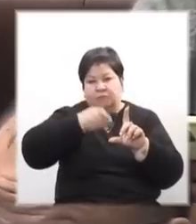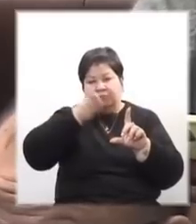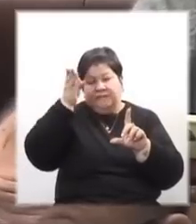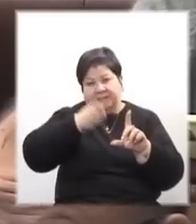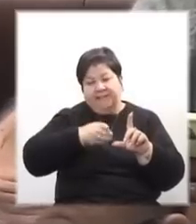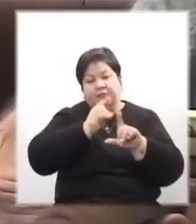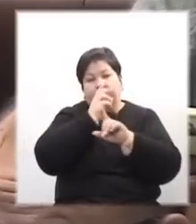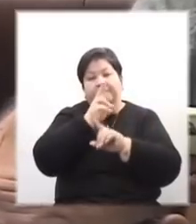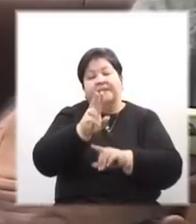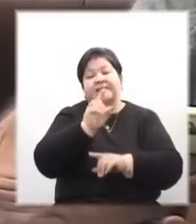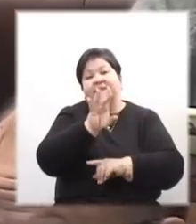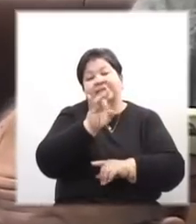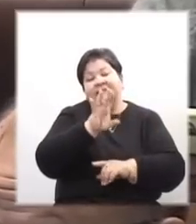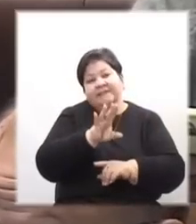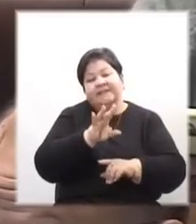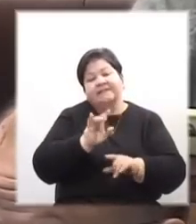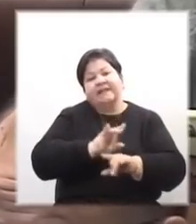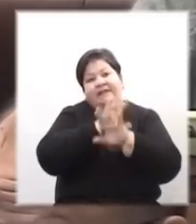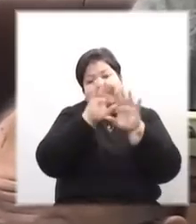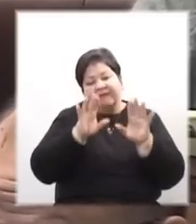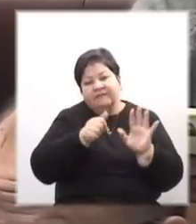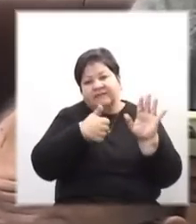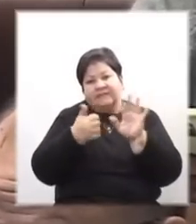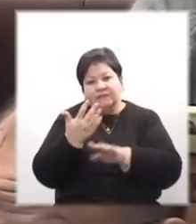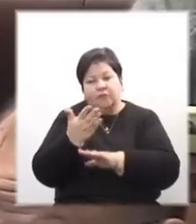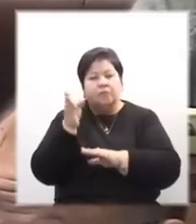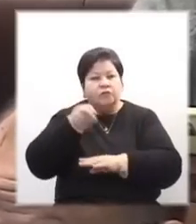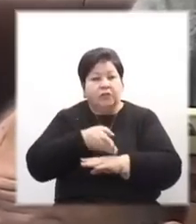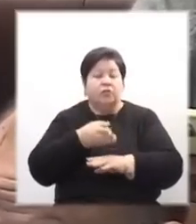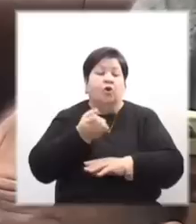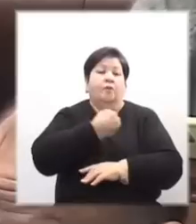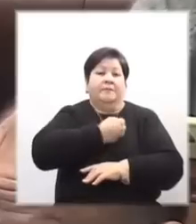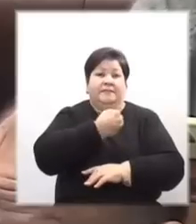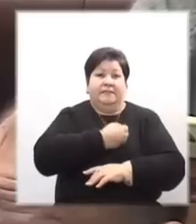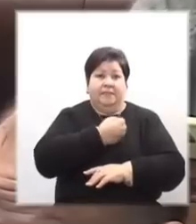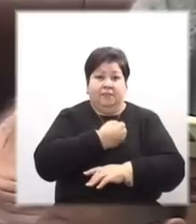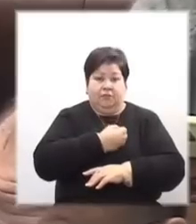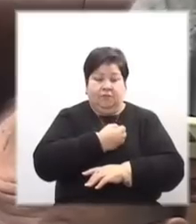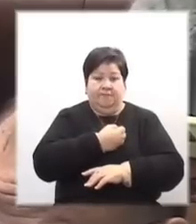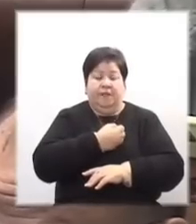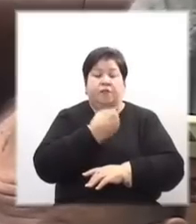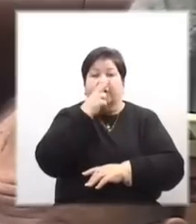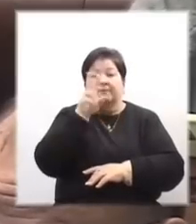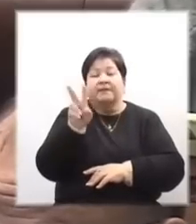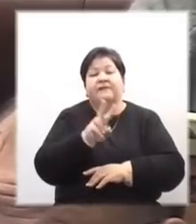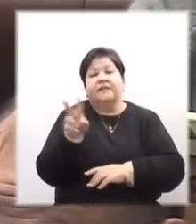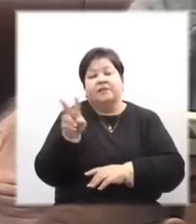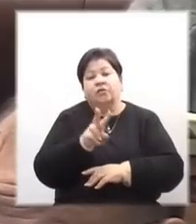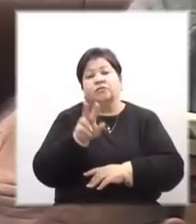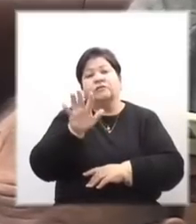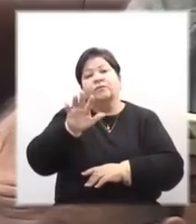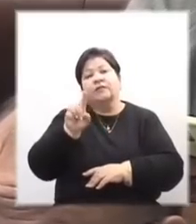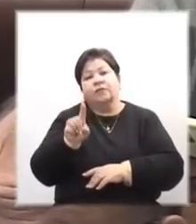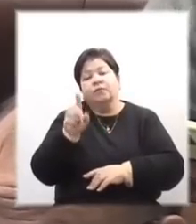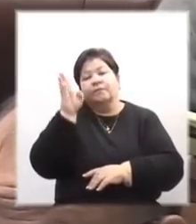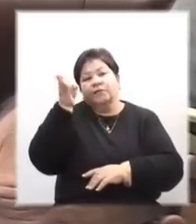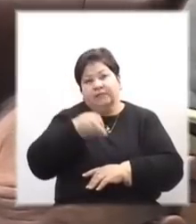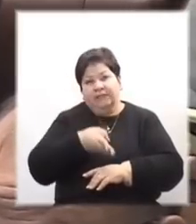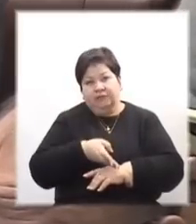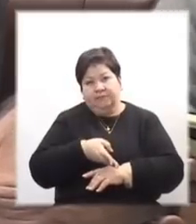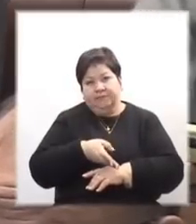En el 2015 se aclaraba el 65% de los delitos, de los homicidios. En el 2022 se aclara el